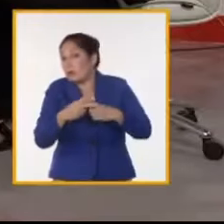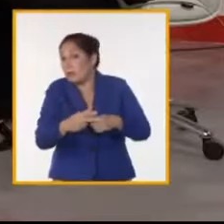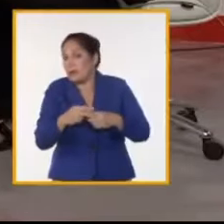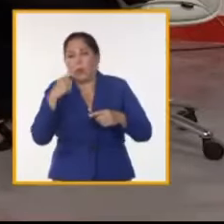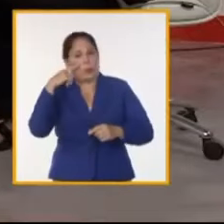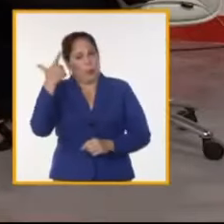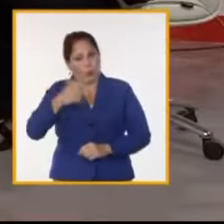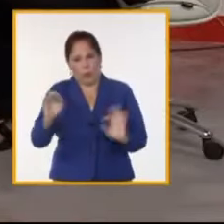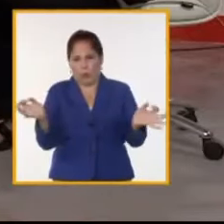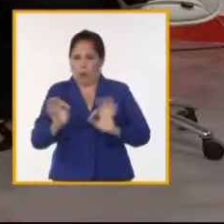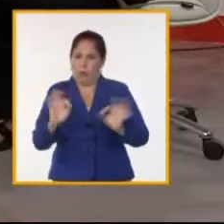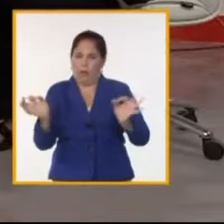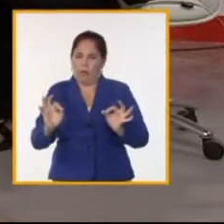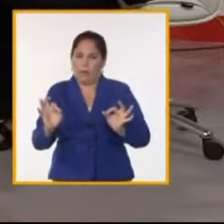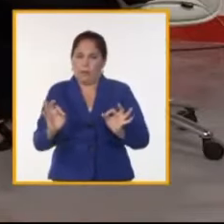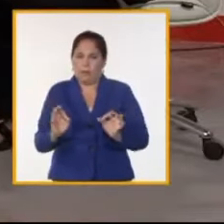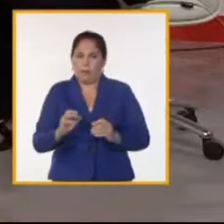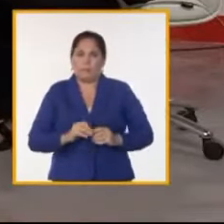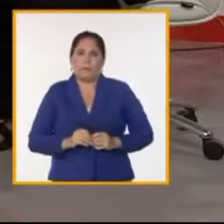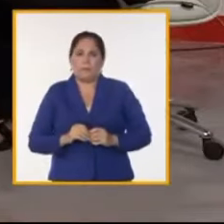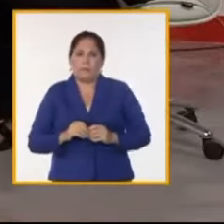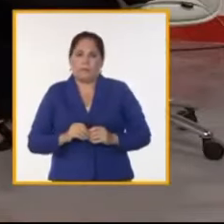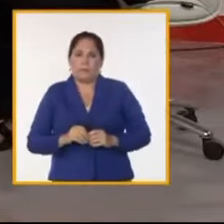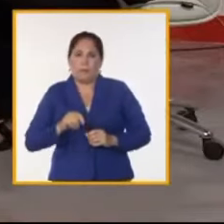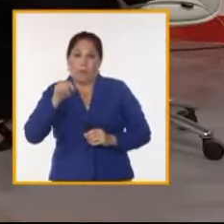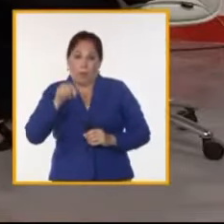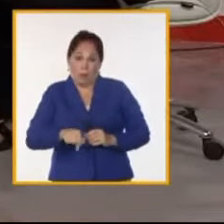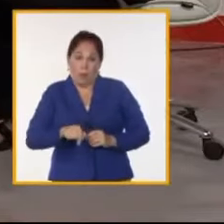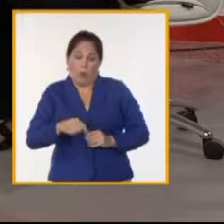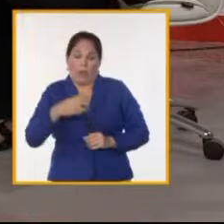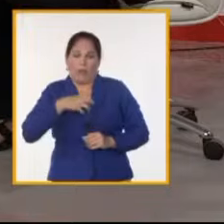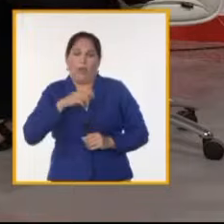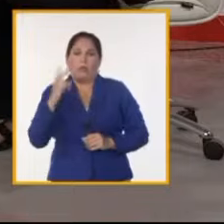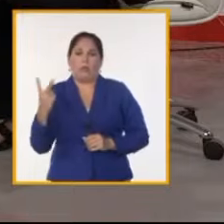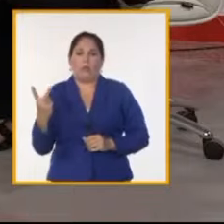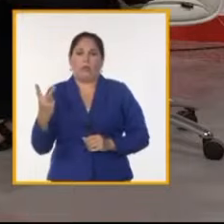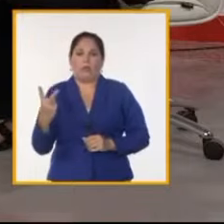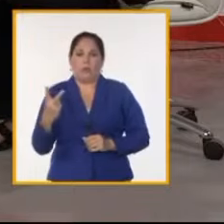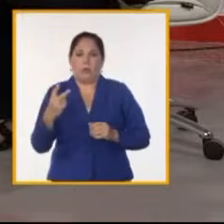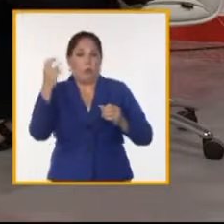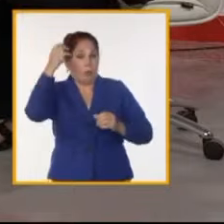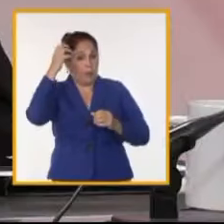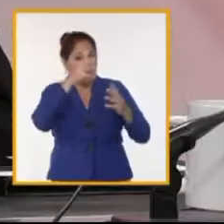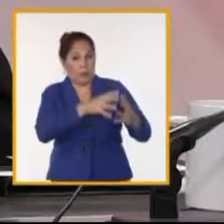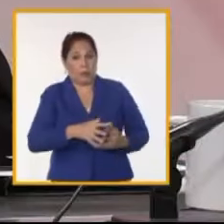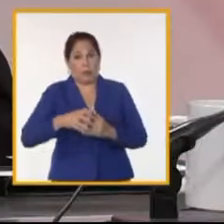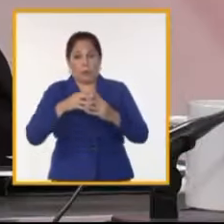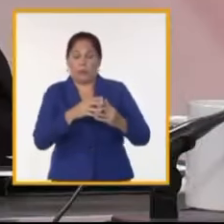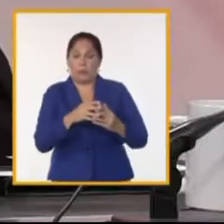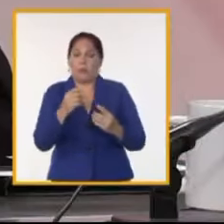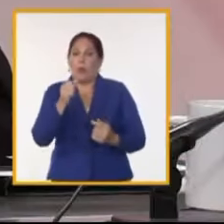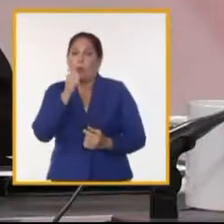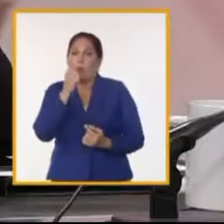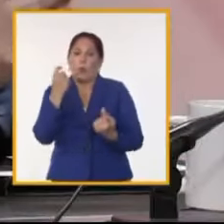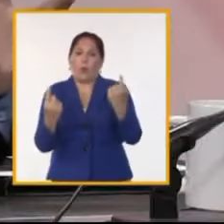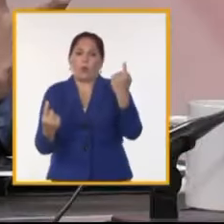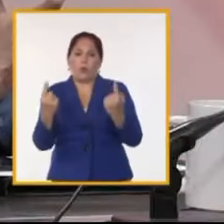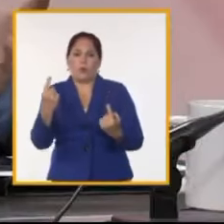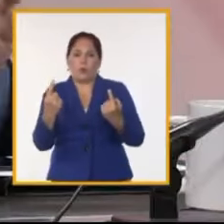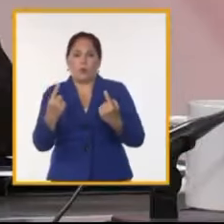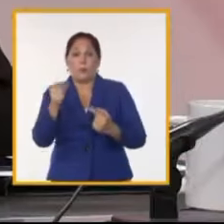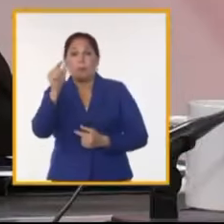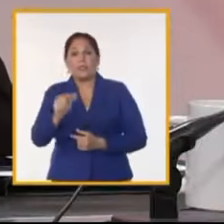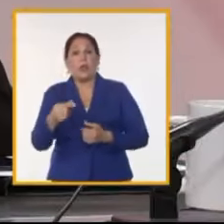esa de esa dicotomía que presenta hoy por supuesto el gobierno de los Estados Unidos pero para quienes se